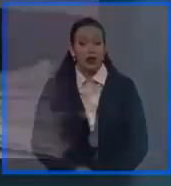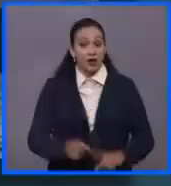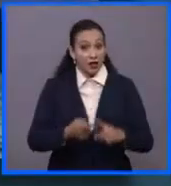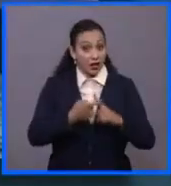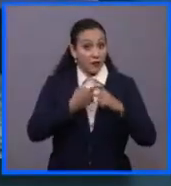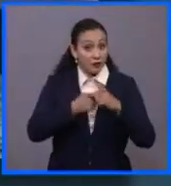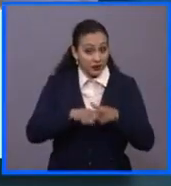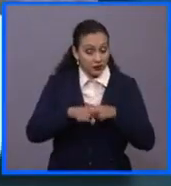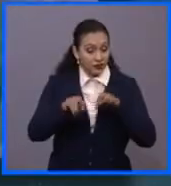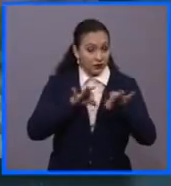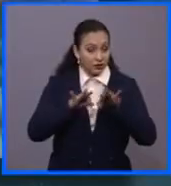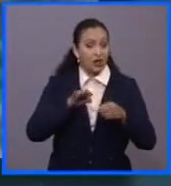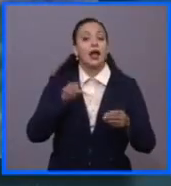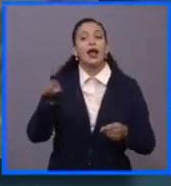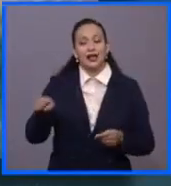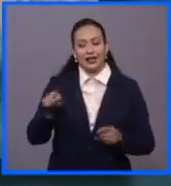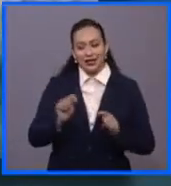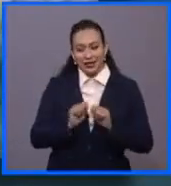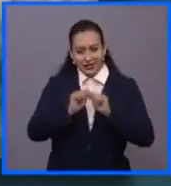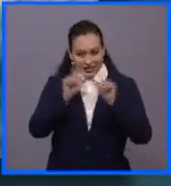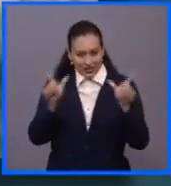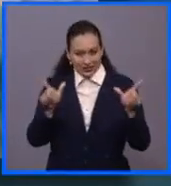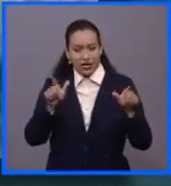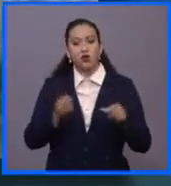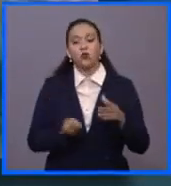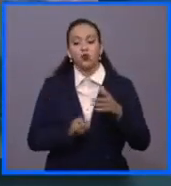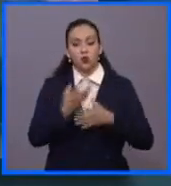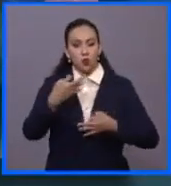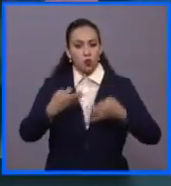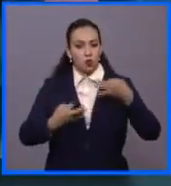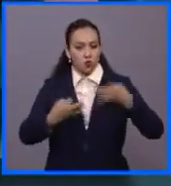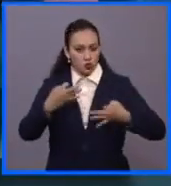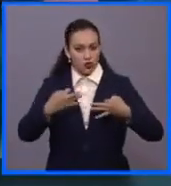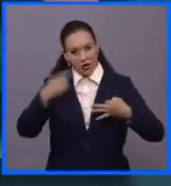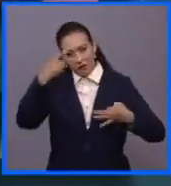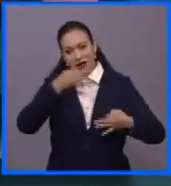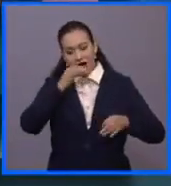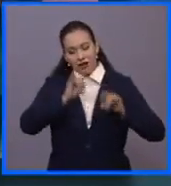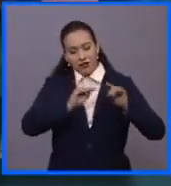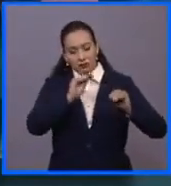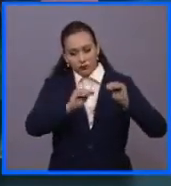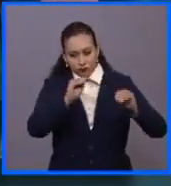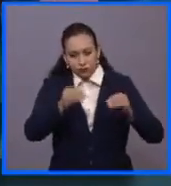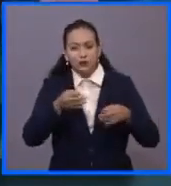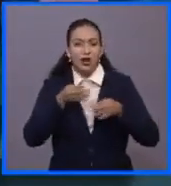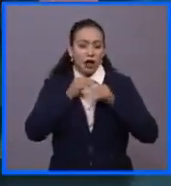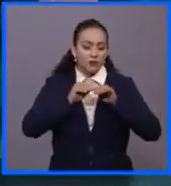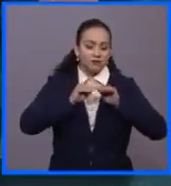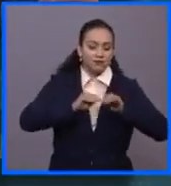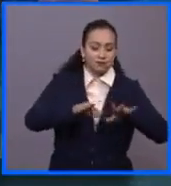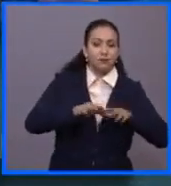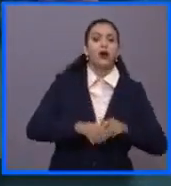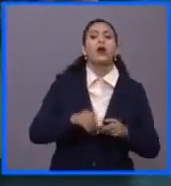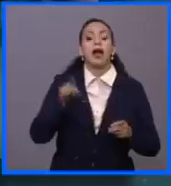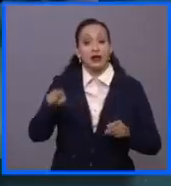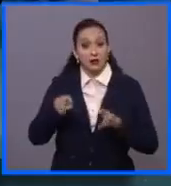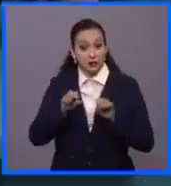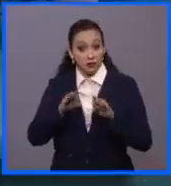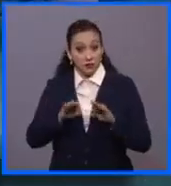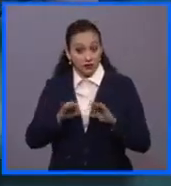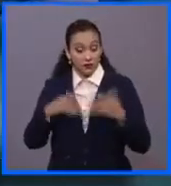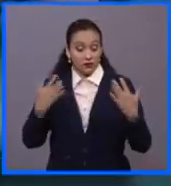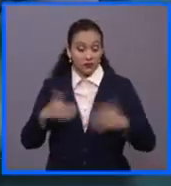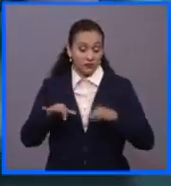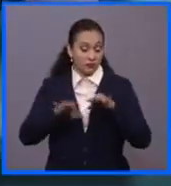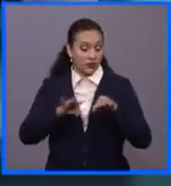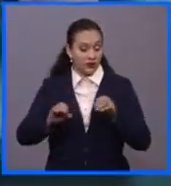Inició funciones en la capital de Tlaxcala el nuevo juzgado de exhortos con competencia en todo el estado, órgano jurisdiccional que representa